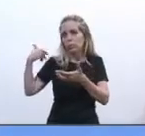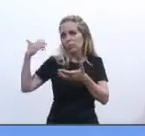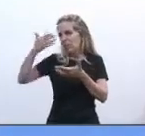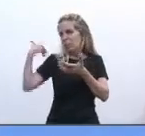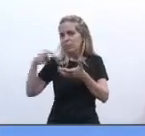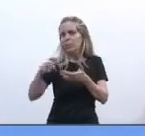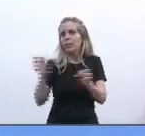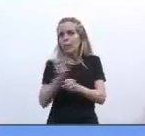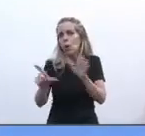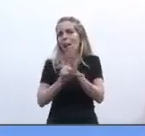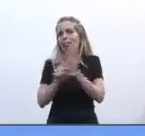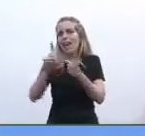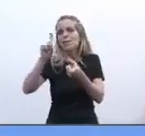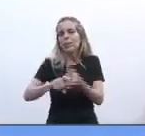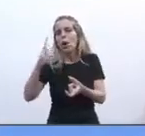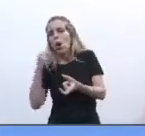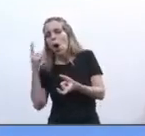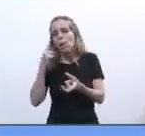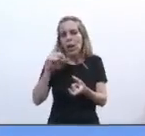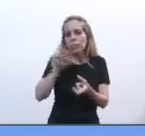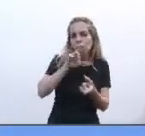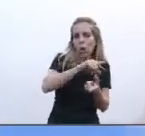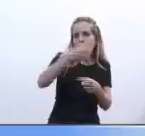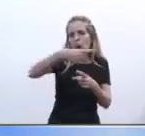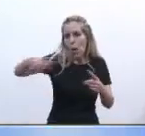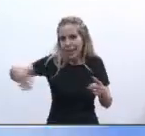igualitario en el género